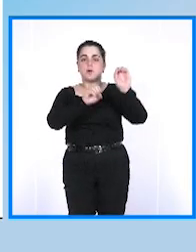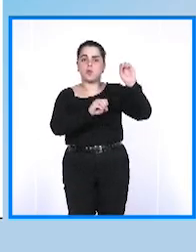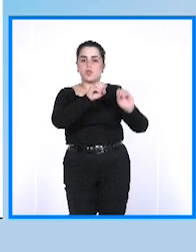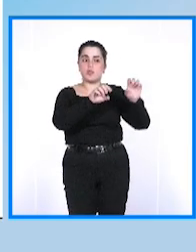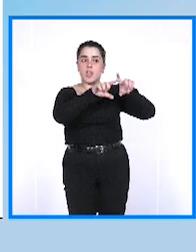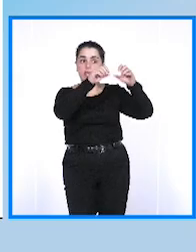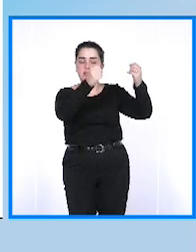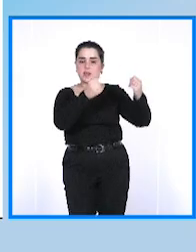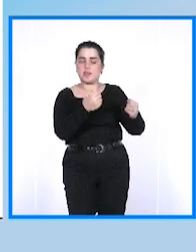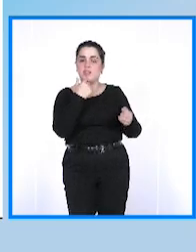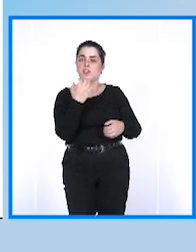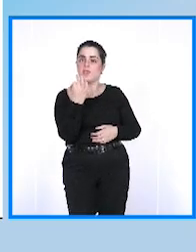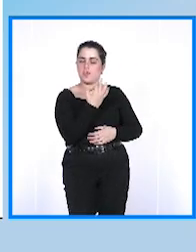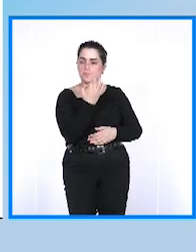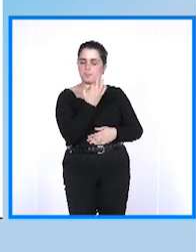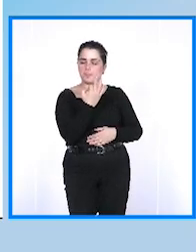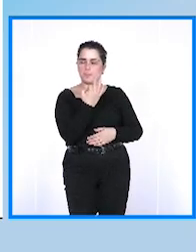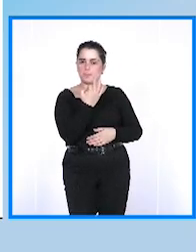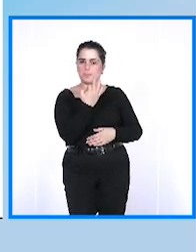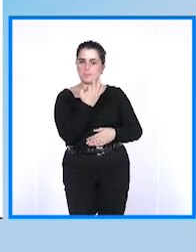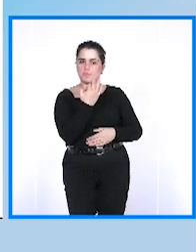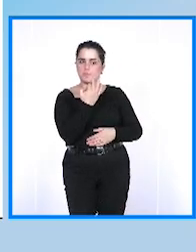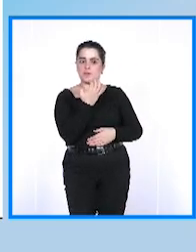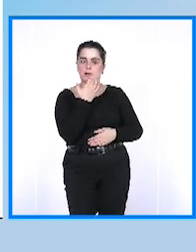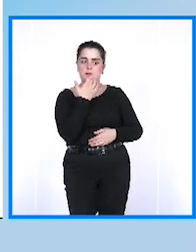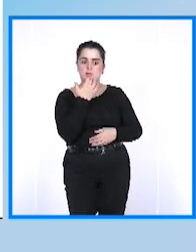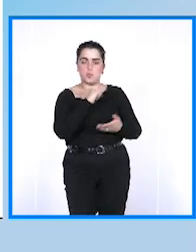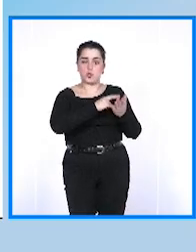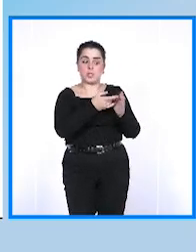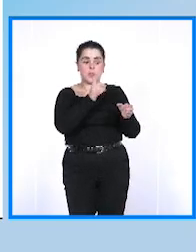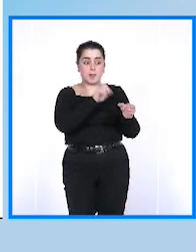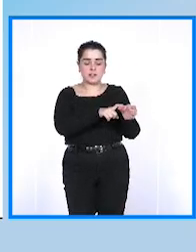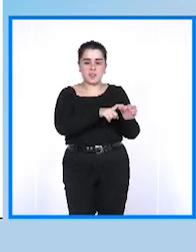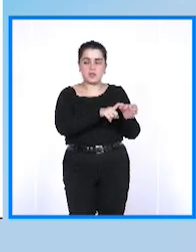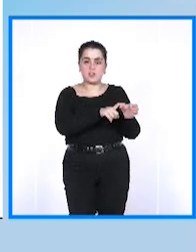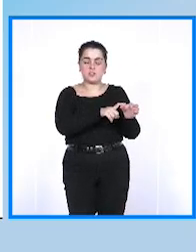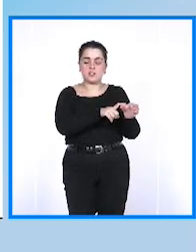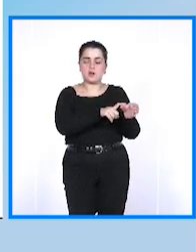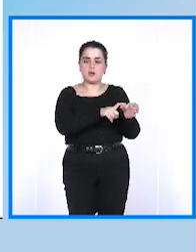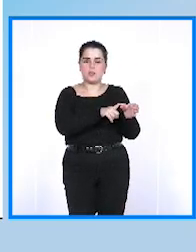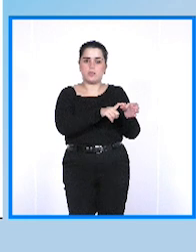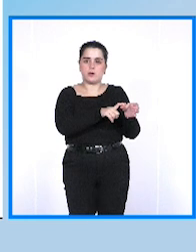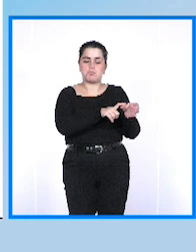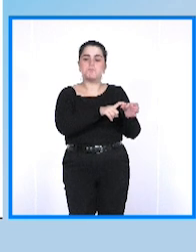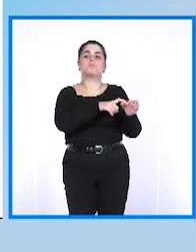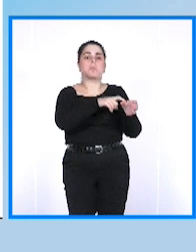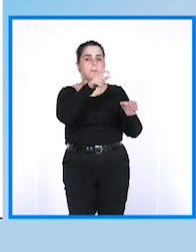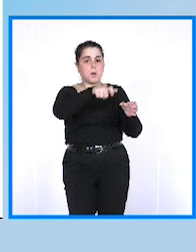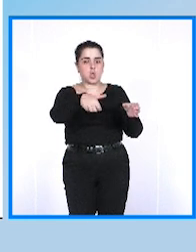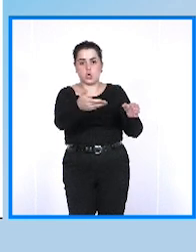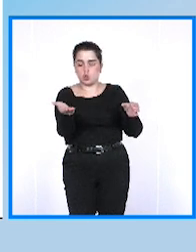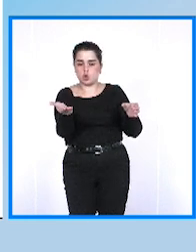entidades manifiestan que el hecho de participar ha implicado incrementar la participación de las